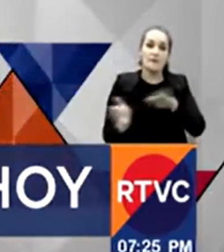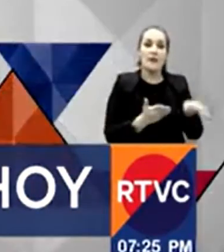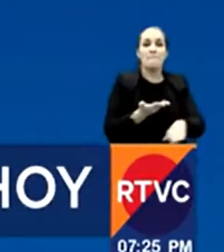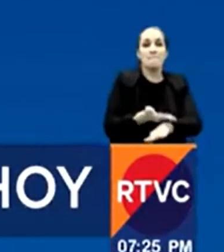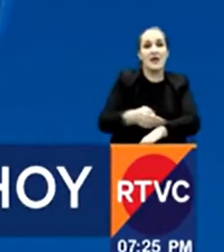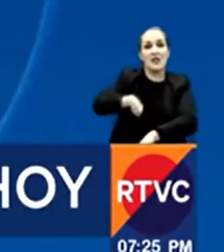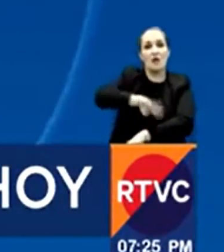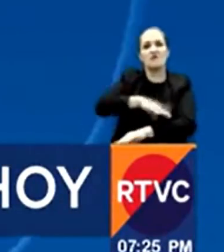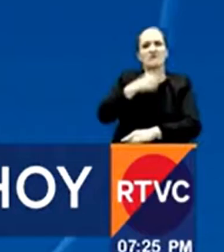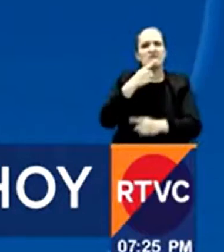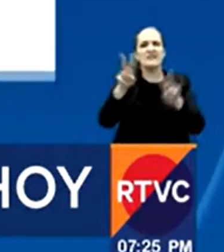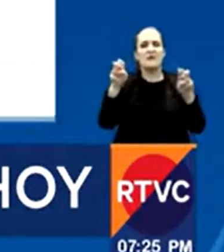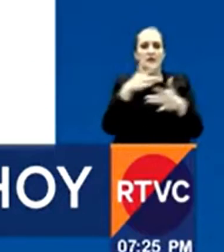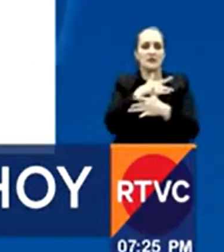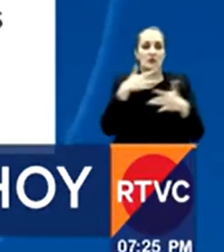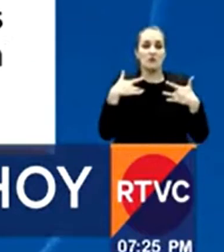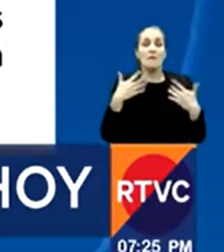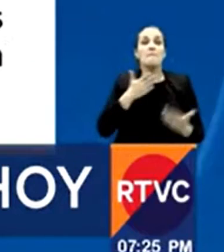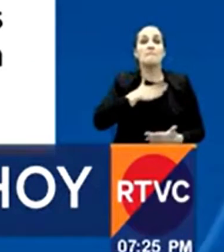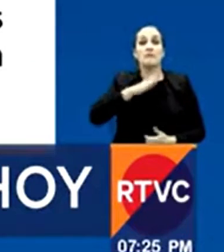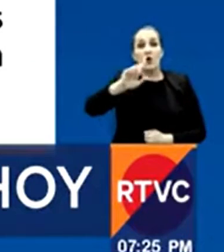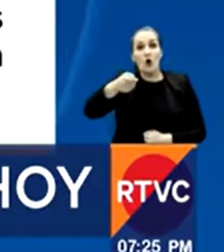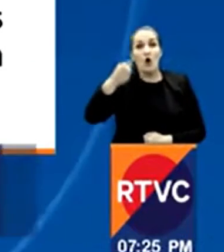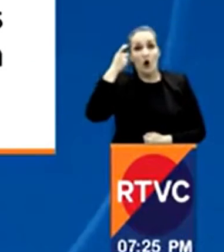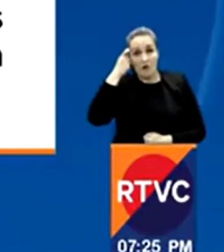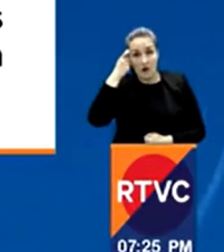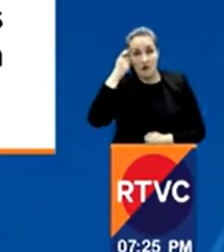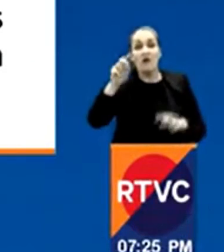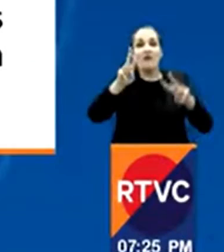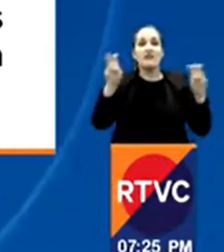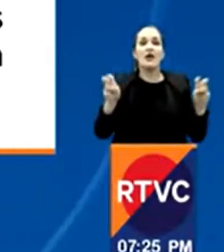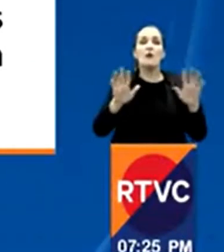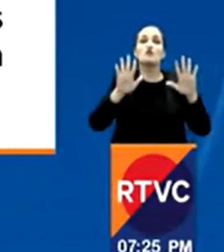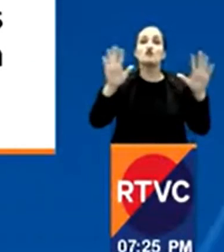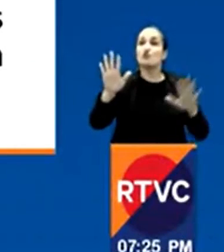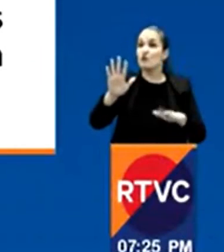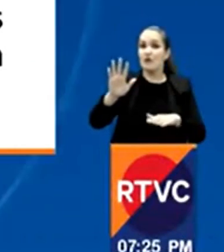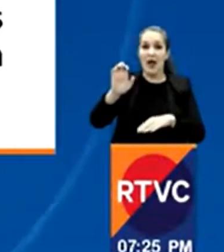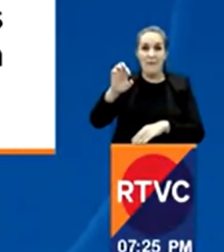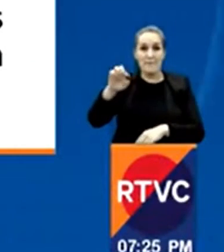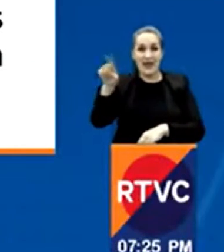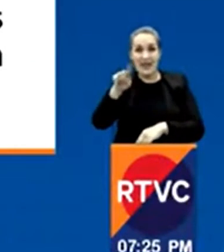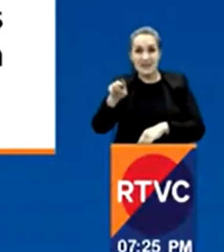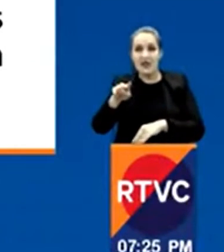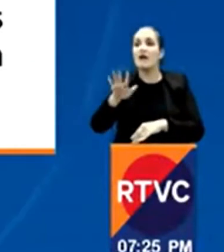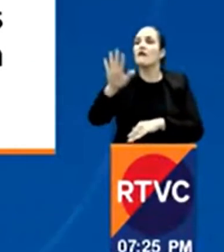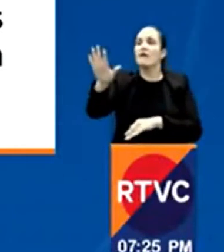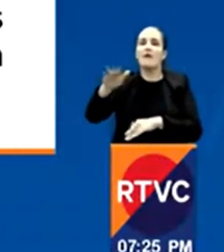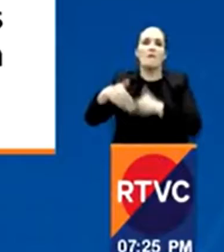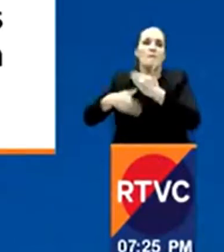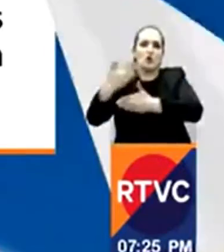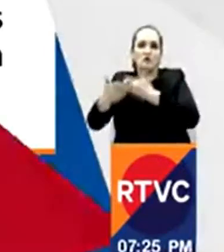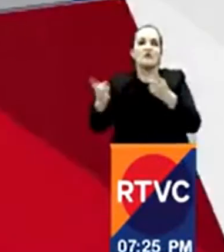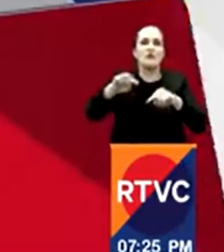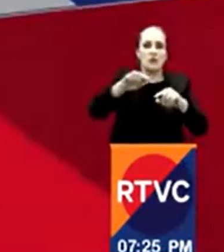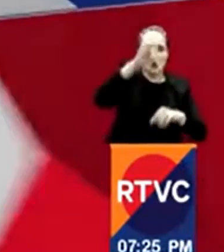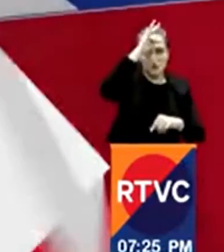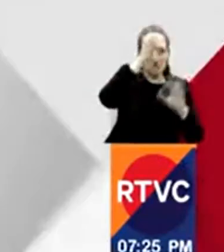habló de salud. Durante mi gobierno, las autorizaciones de servicios de salud deberán tramitarse entre las EPS y los hospitales.